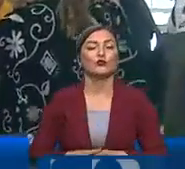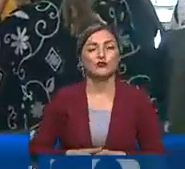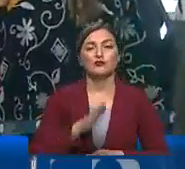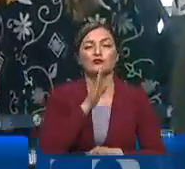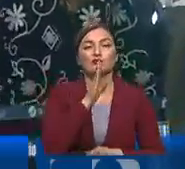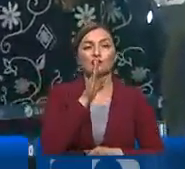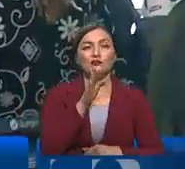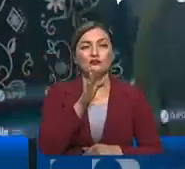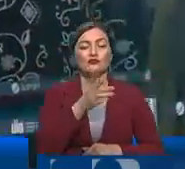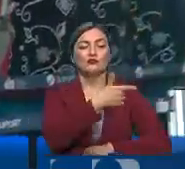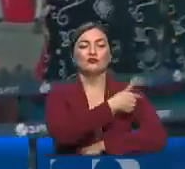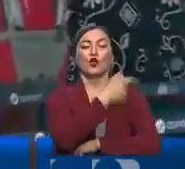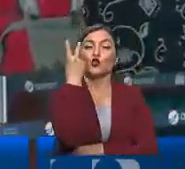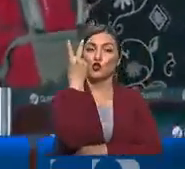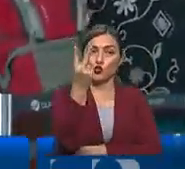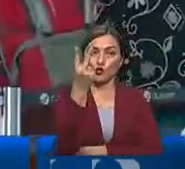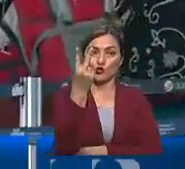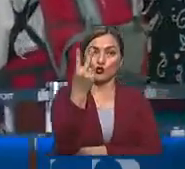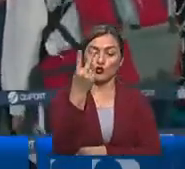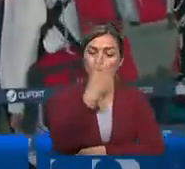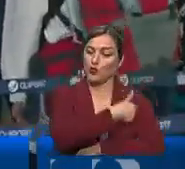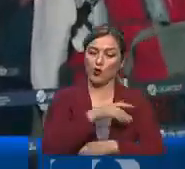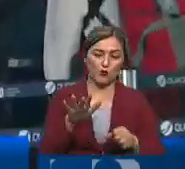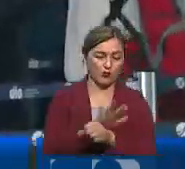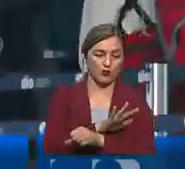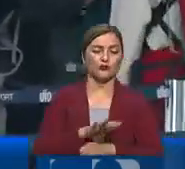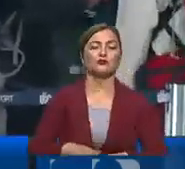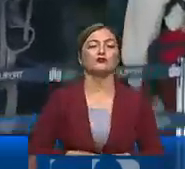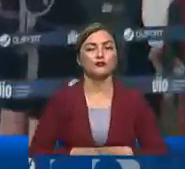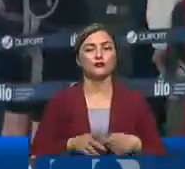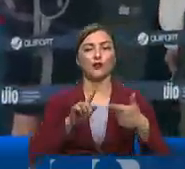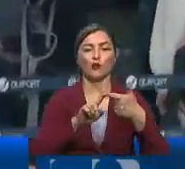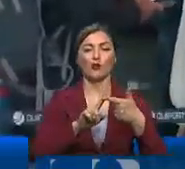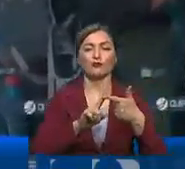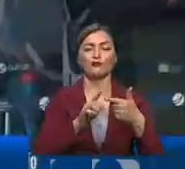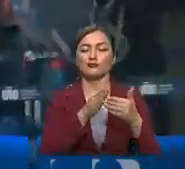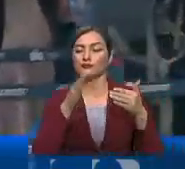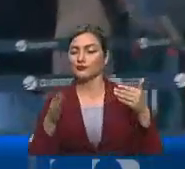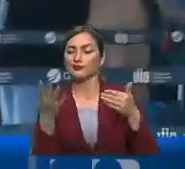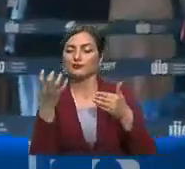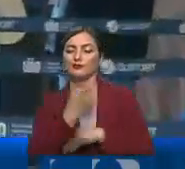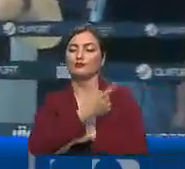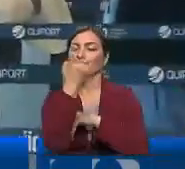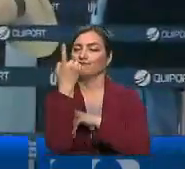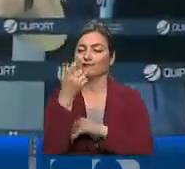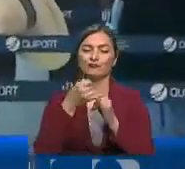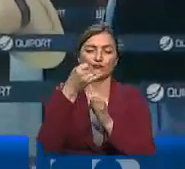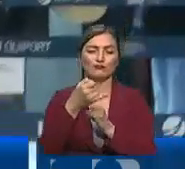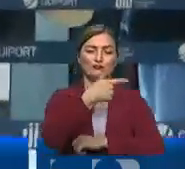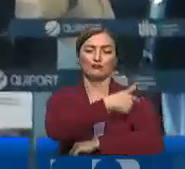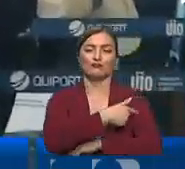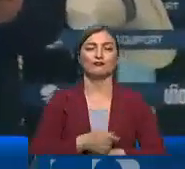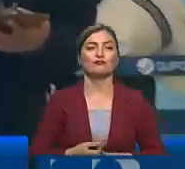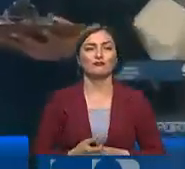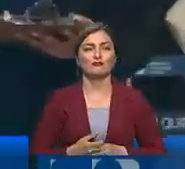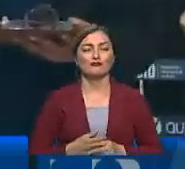ya hayan sido colocadas las dosis completas de la vacuna y que hayan pasado 14 días desde la colocación de la última dosis de la